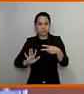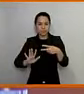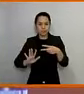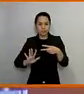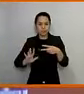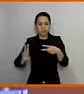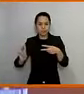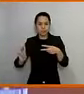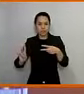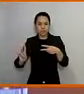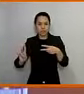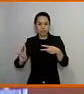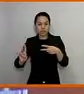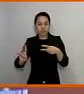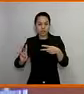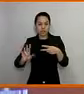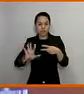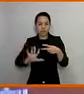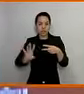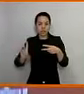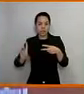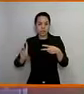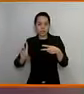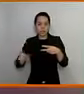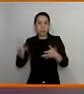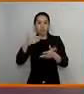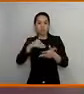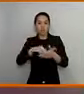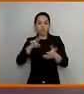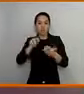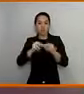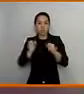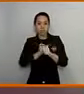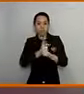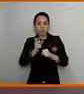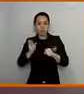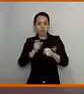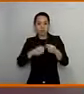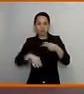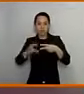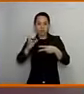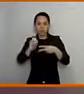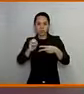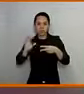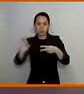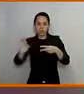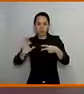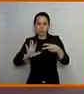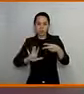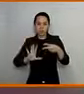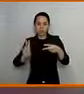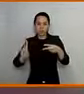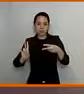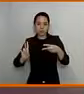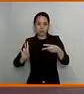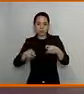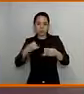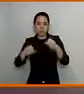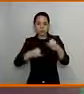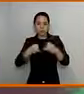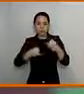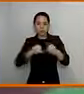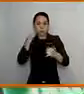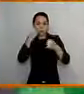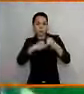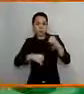7, segundo número ganador, 57, repito los dos números premiados, 09 y 57. Jugadores, y vamos